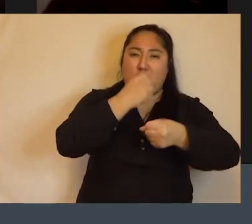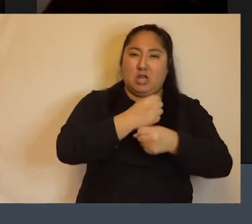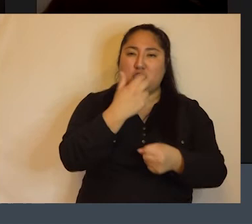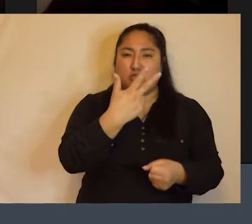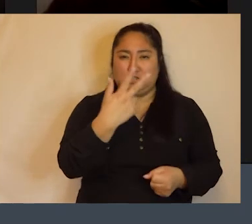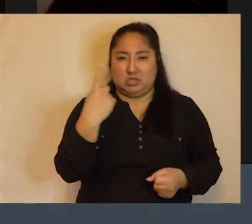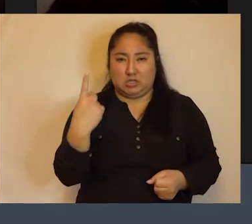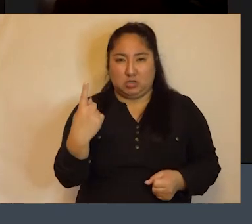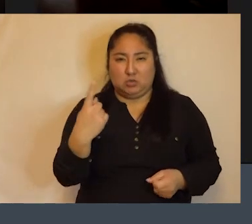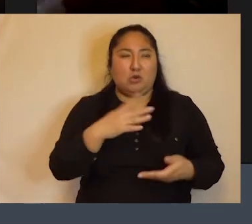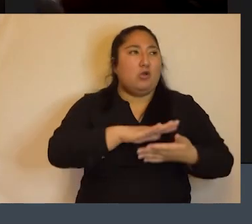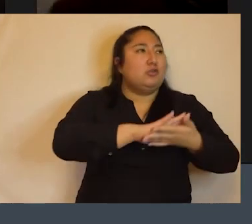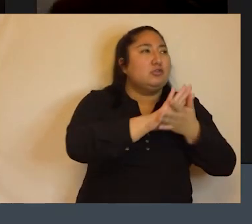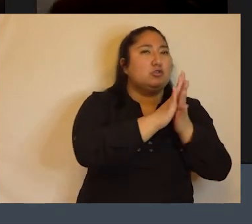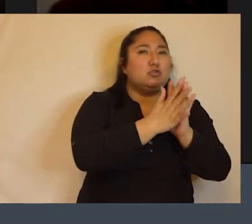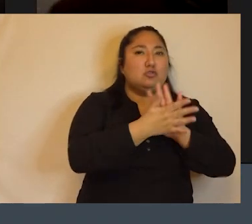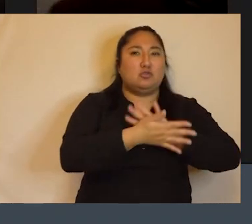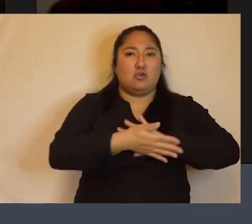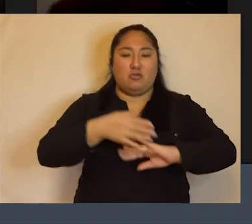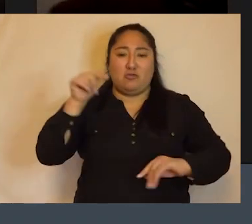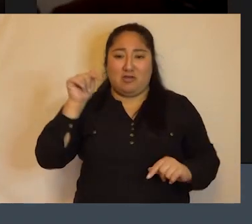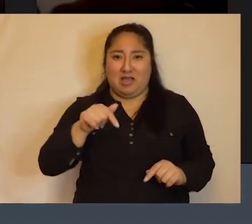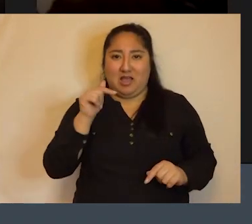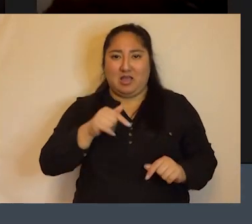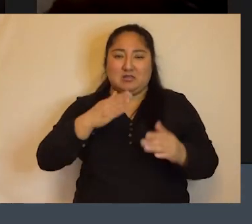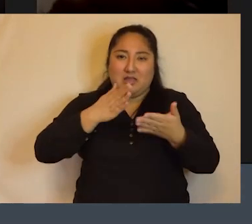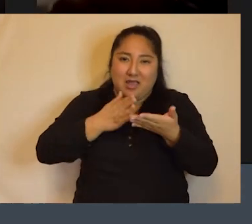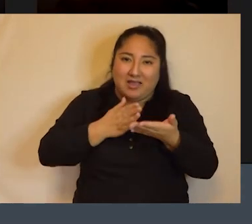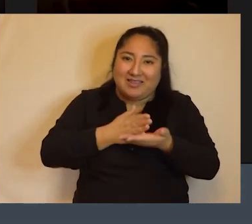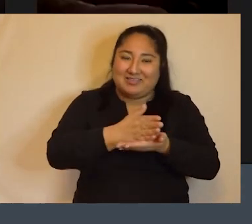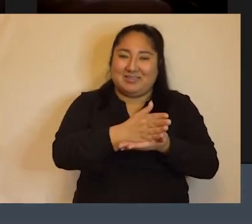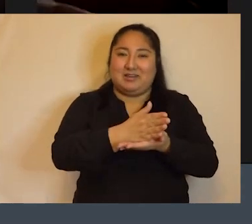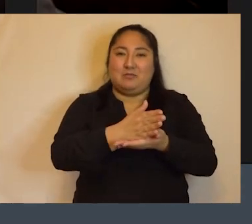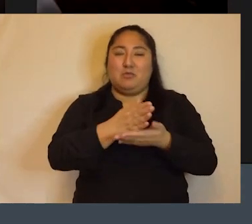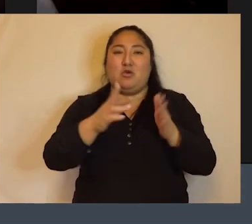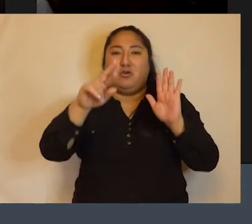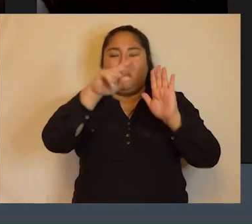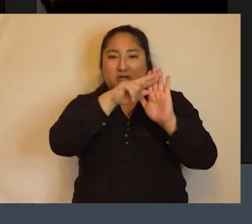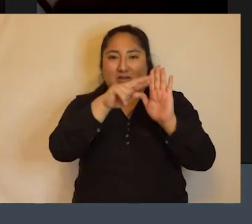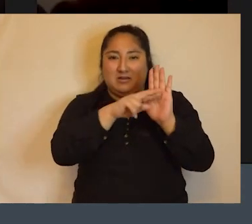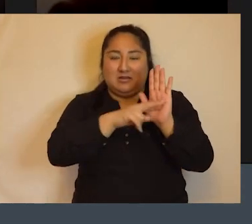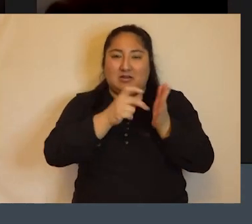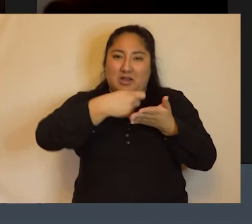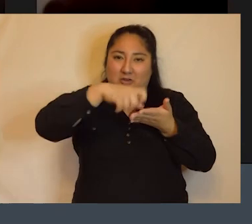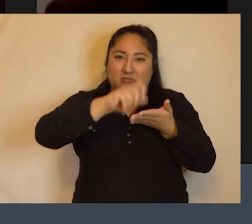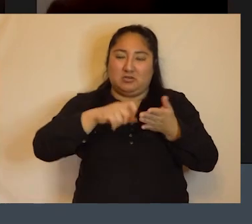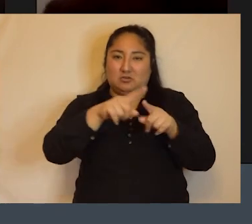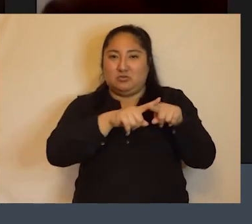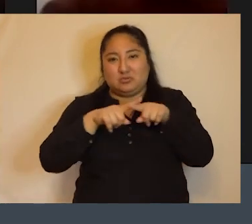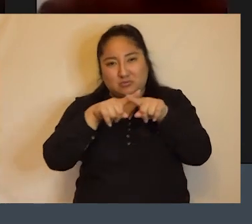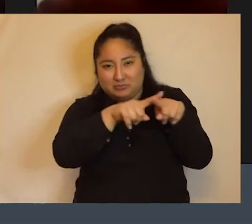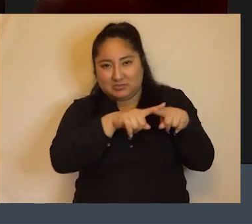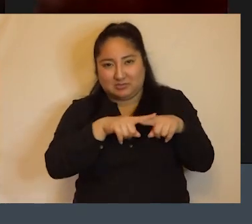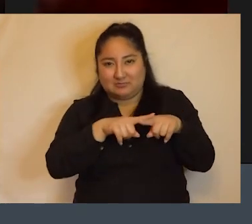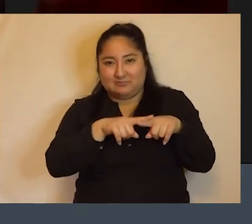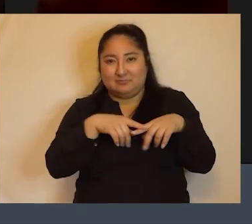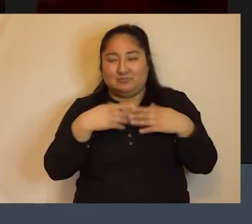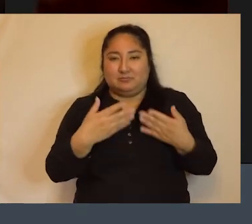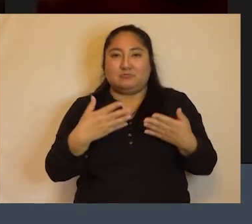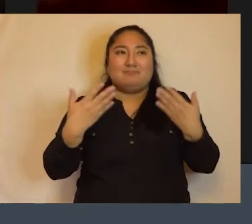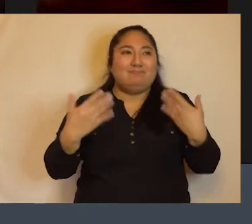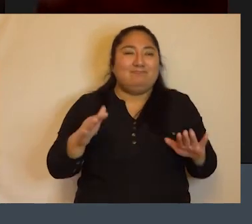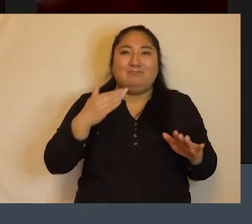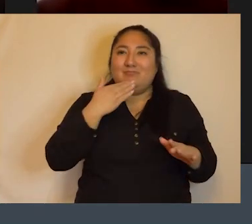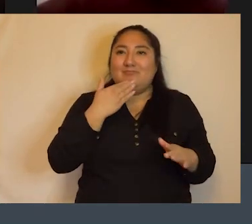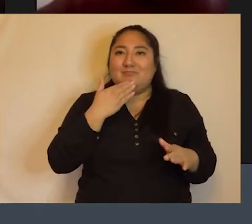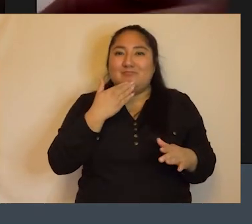81, ¿sí? Todos los que estamos ahí entramos con unas reglas del contrato social. Entonces no va a ser cuando estamos